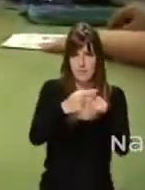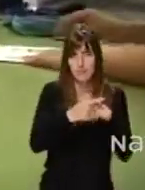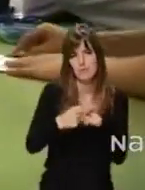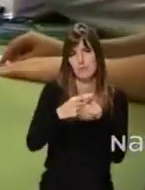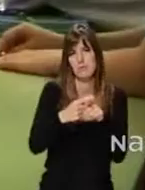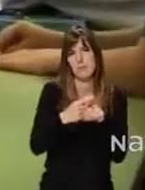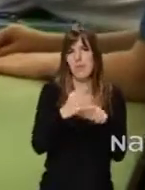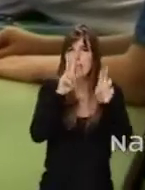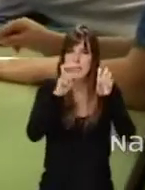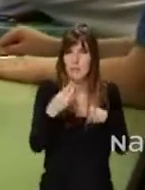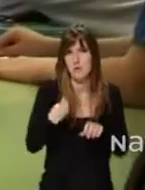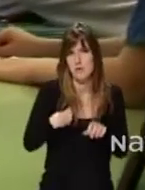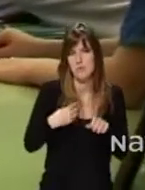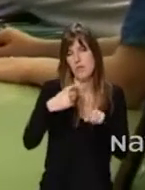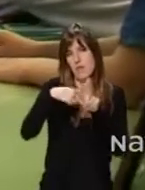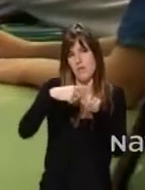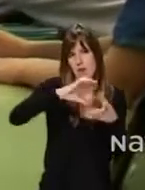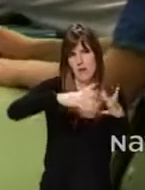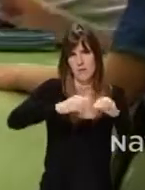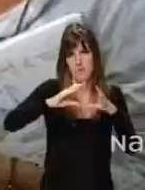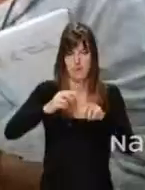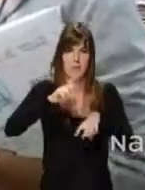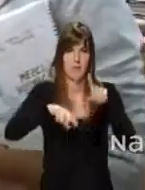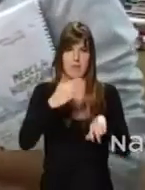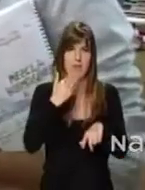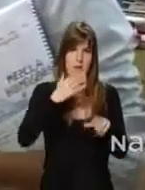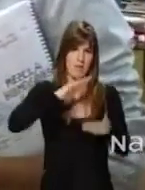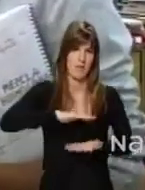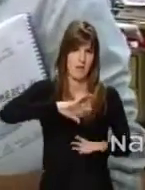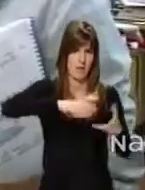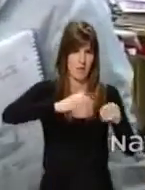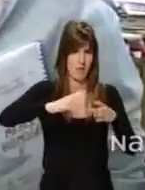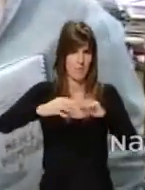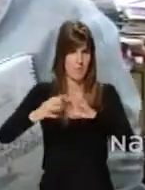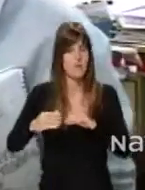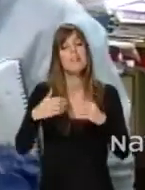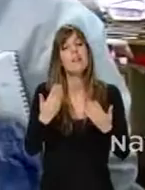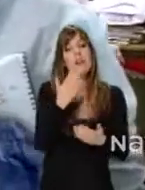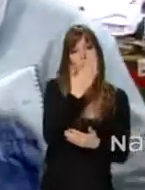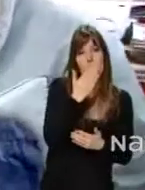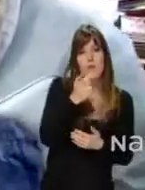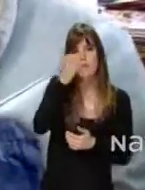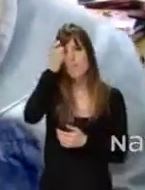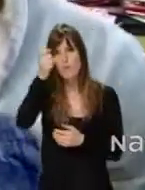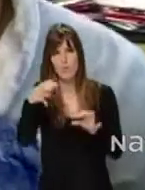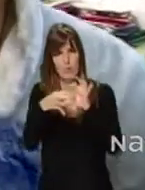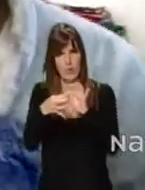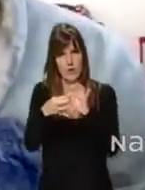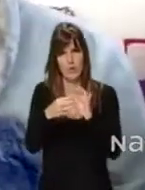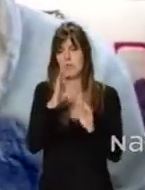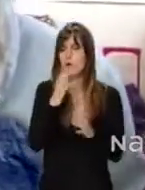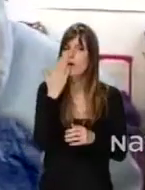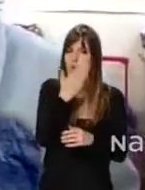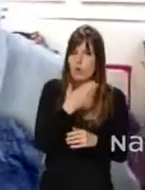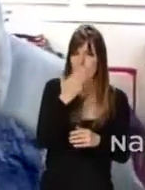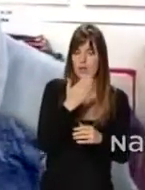trabajan sobre lo mismo y aportan ideas unos a otros. Sí que me gusta participar en lo que es la vida del pueblo, o sea, porque yo, mi lema es que la escuela sea